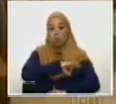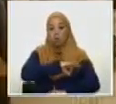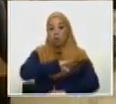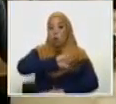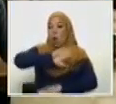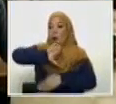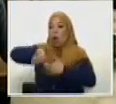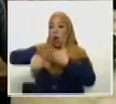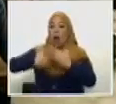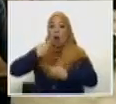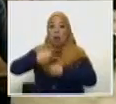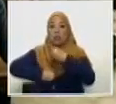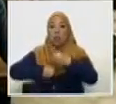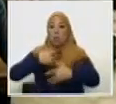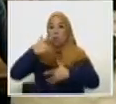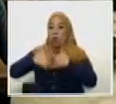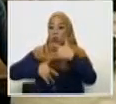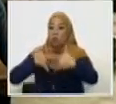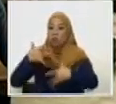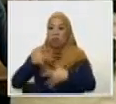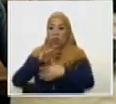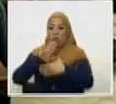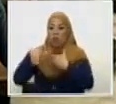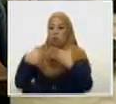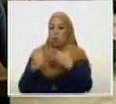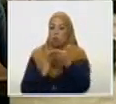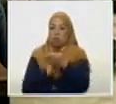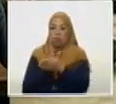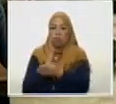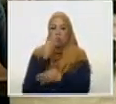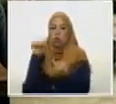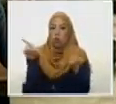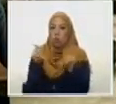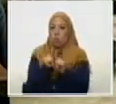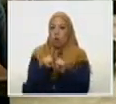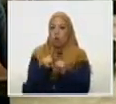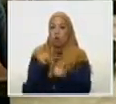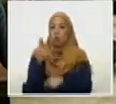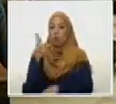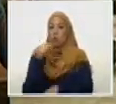tengamos que hacer para que nadie nos saque de este camino.